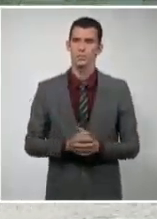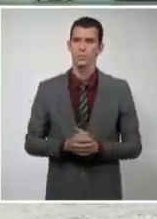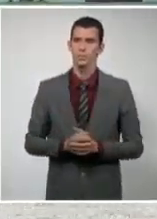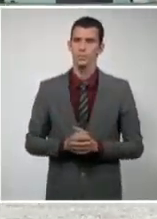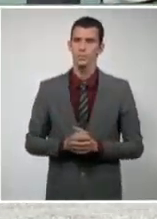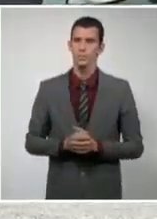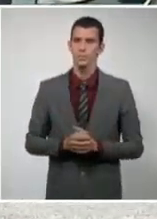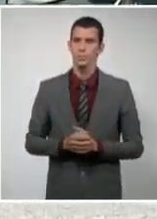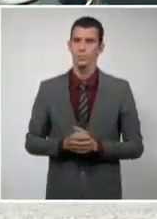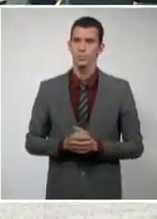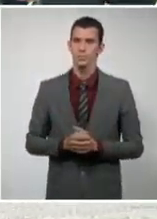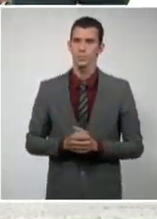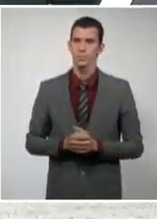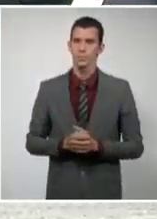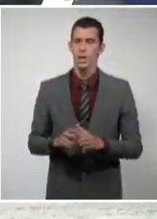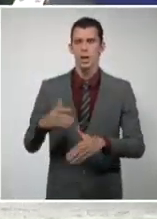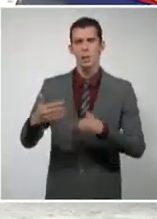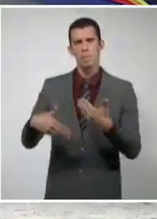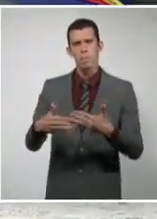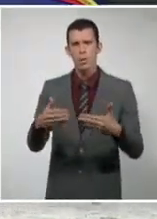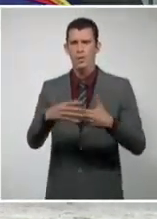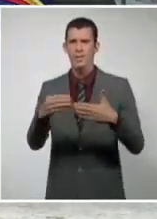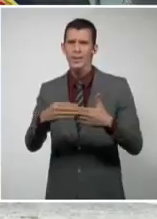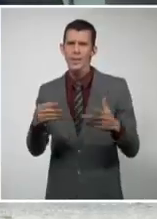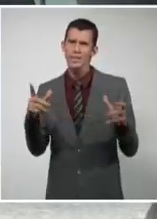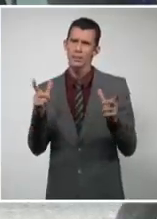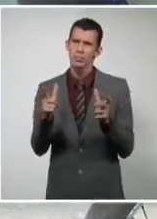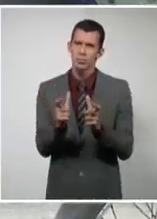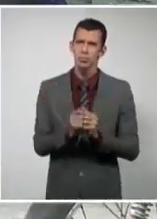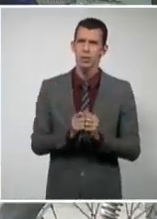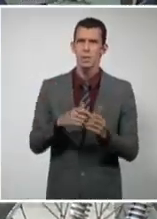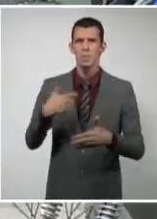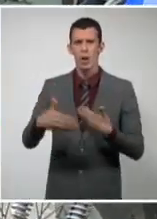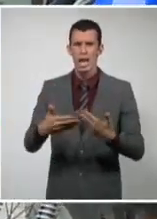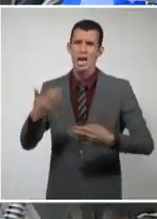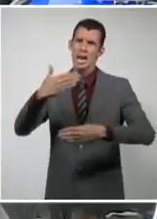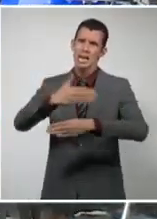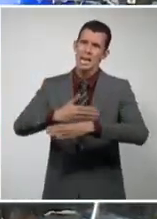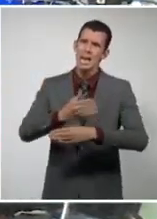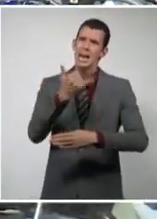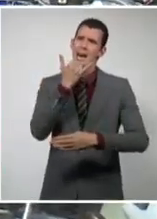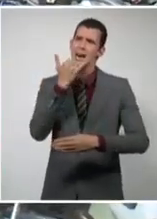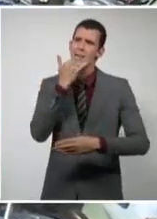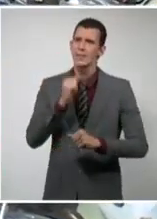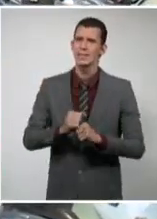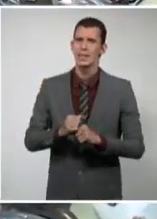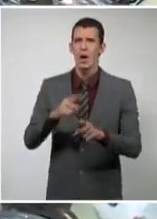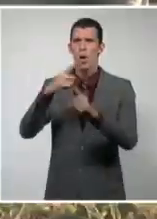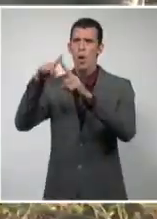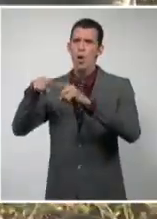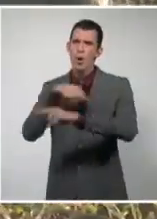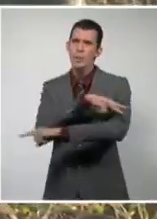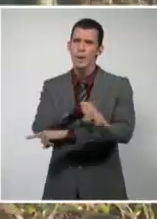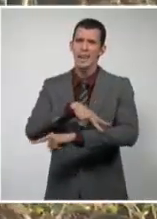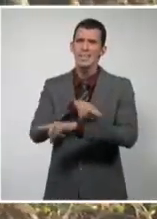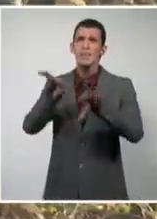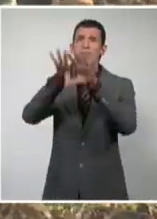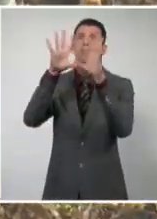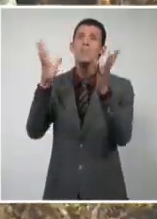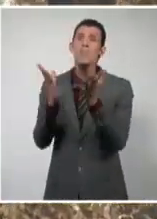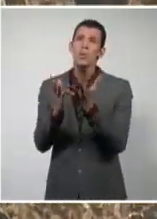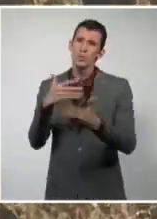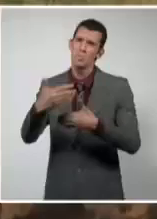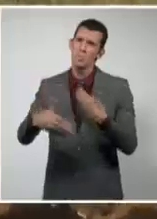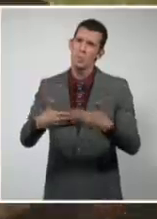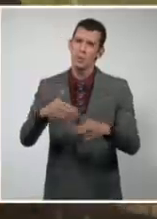de financiamiento en divisas, la persecución financiera y la fluctuación de las ofertas en el mercado internacional. A lo interno, los pendientes están en